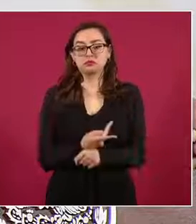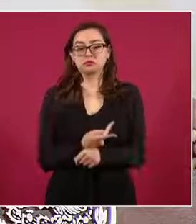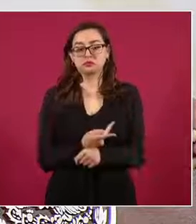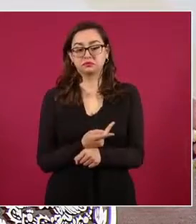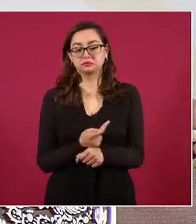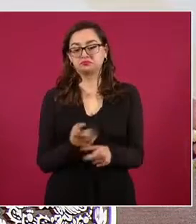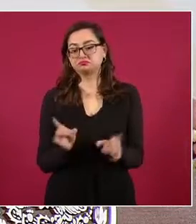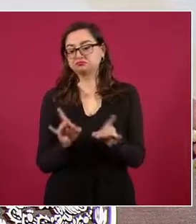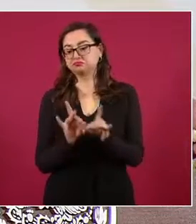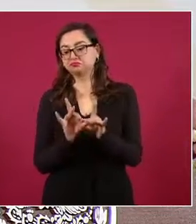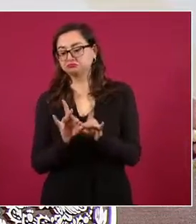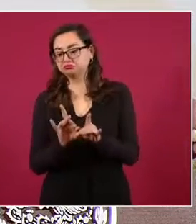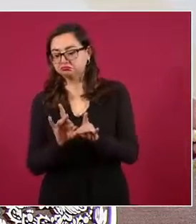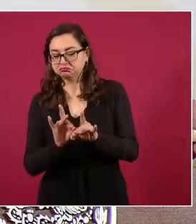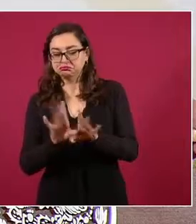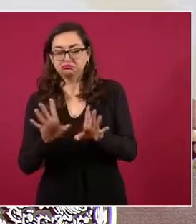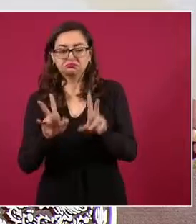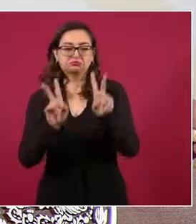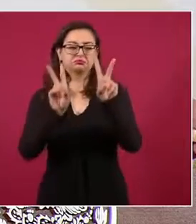pseudo